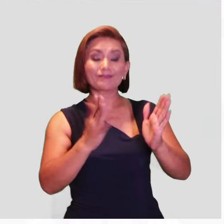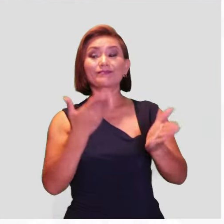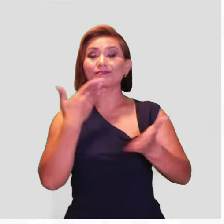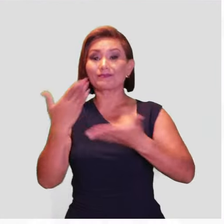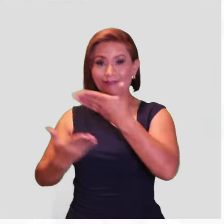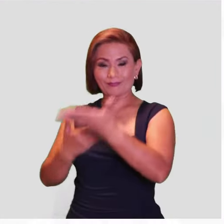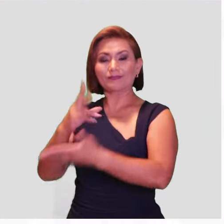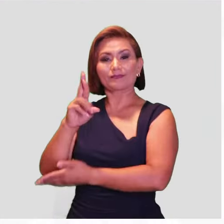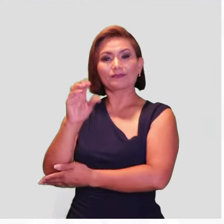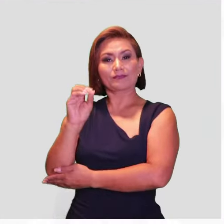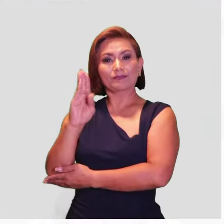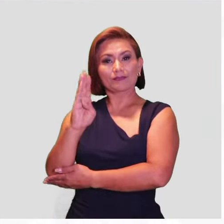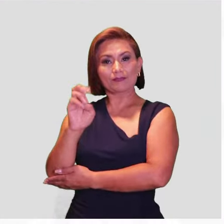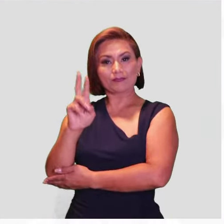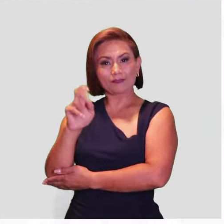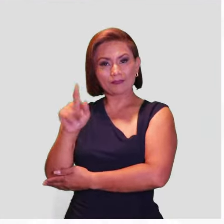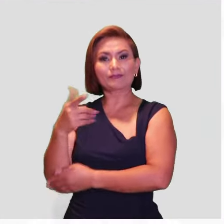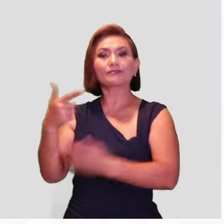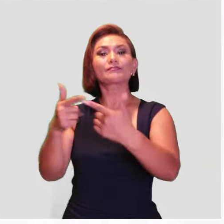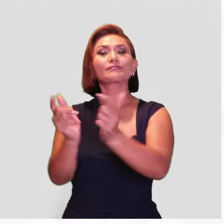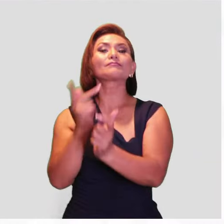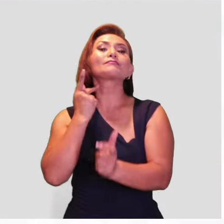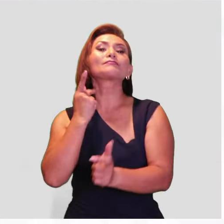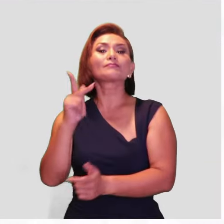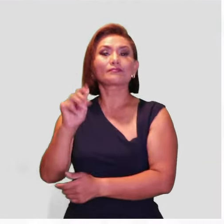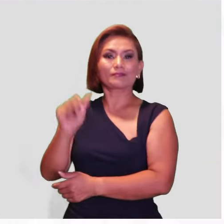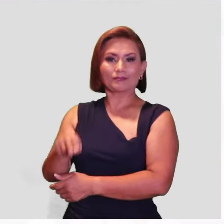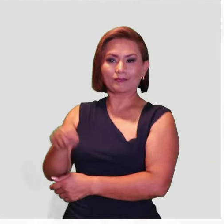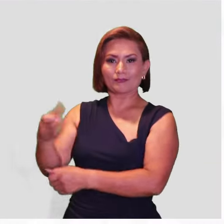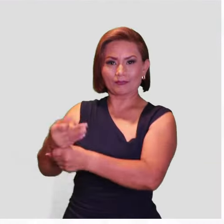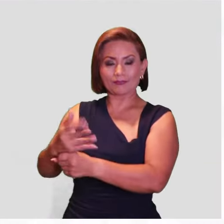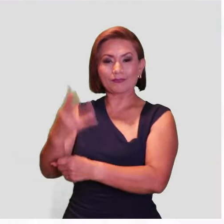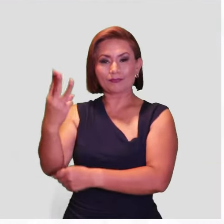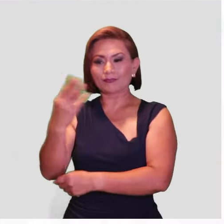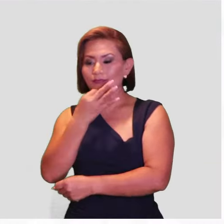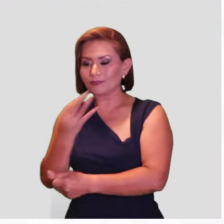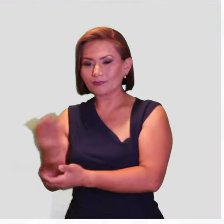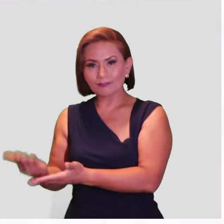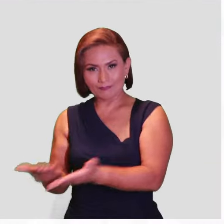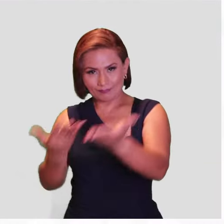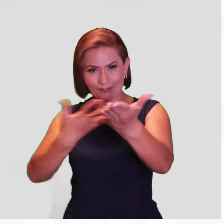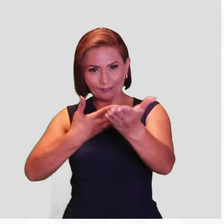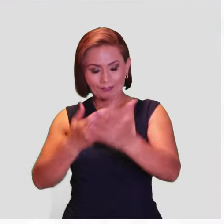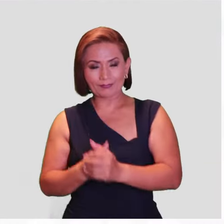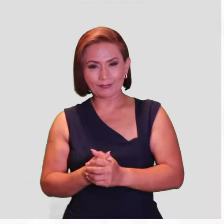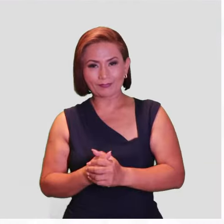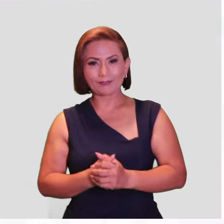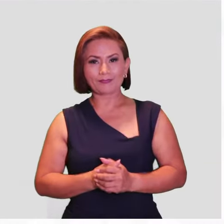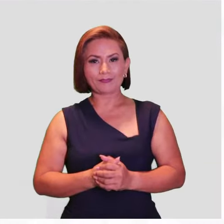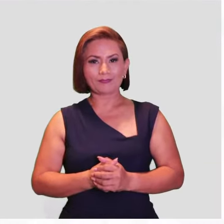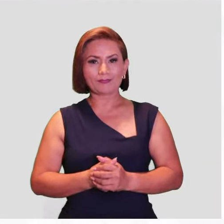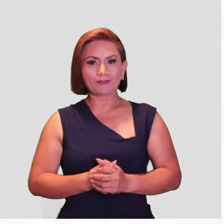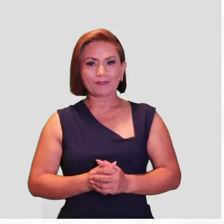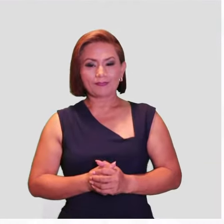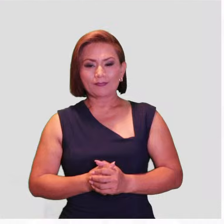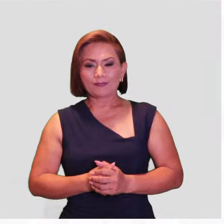Roberto Cabrera, del Partido Acción Nacional. Candidato, cuente usted con 3 minutos en su bolsa de tiempo. Adelante, le